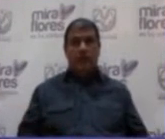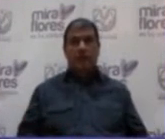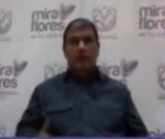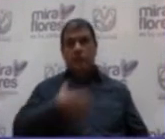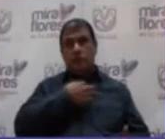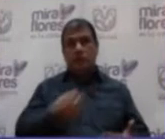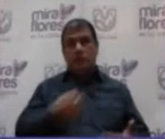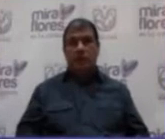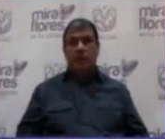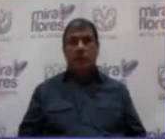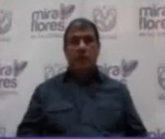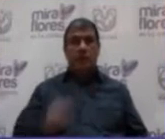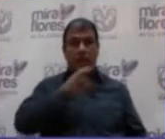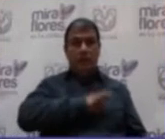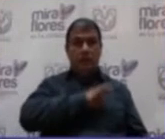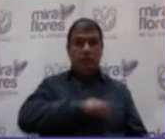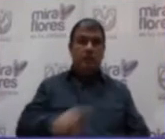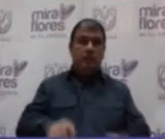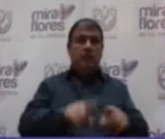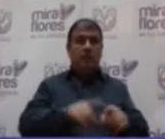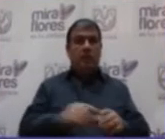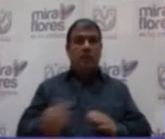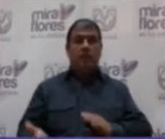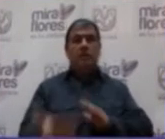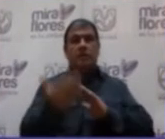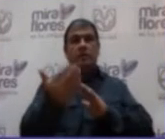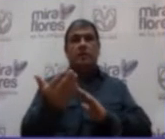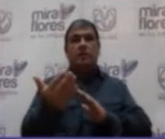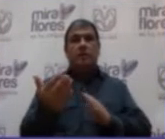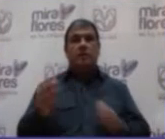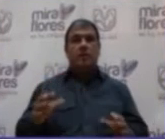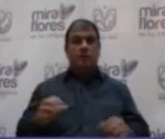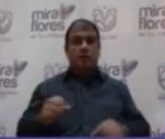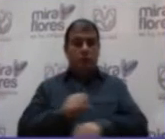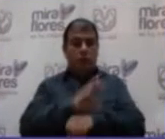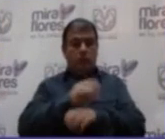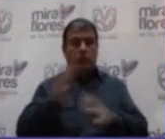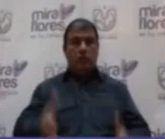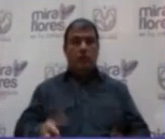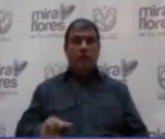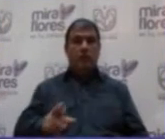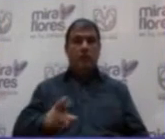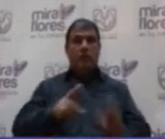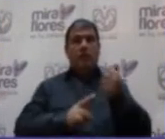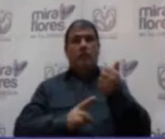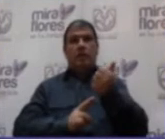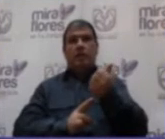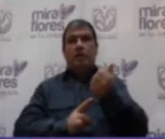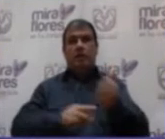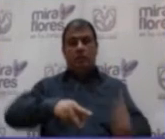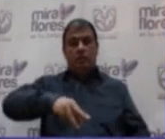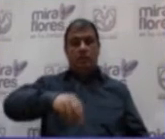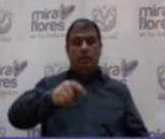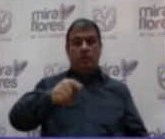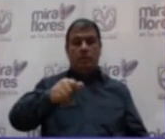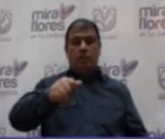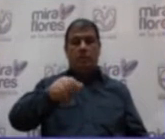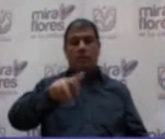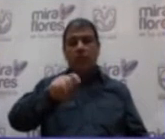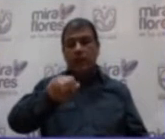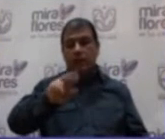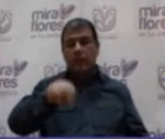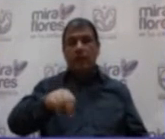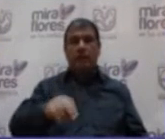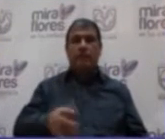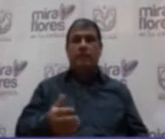que aprovechemos también la presencia aquí en el Consejo del regidor Martín Bustamante, que además es una persona